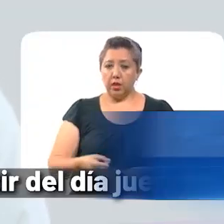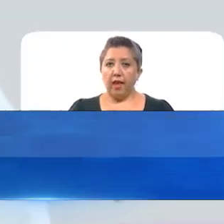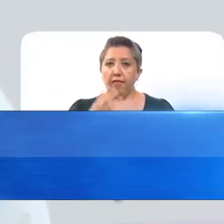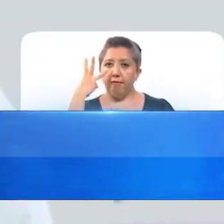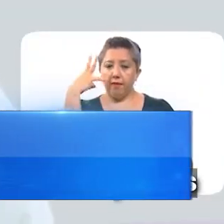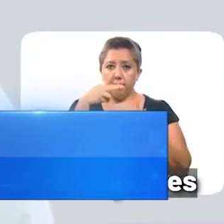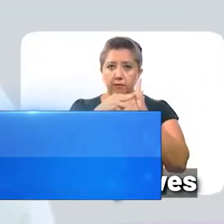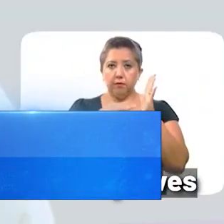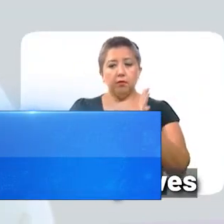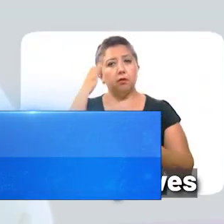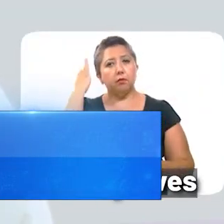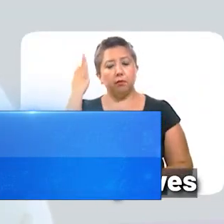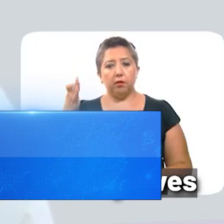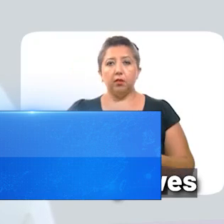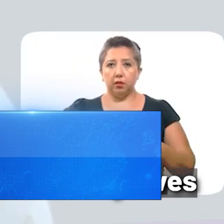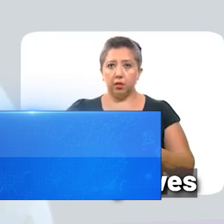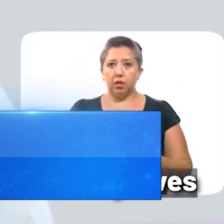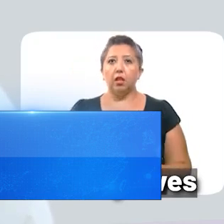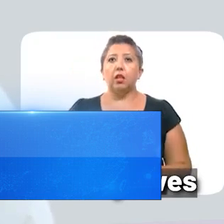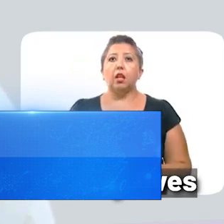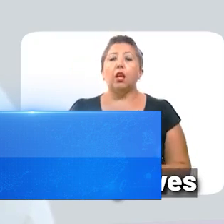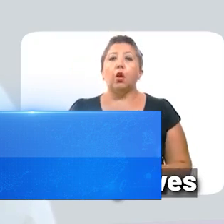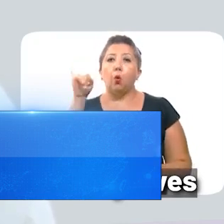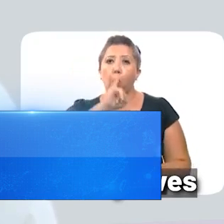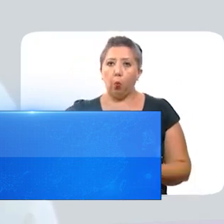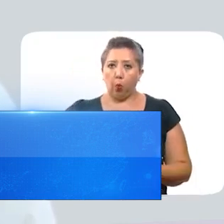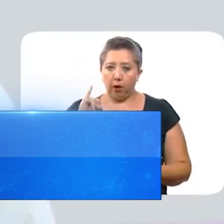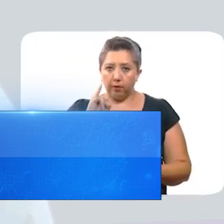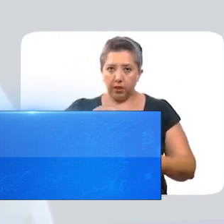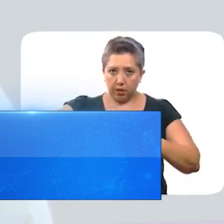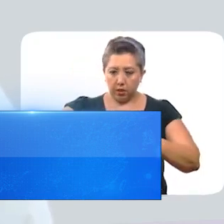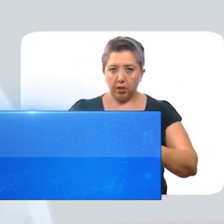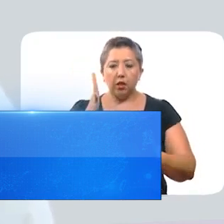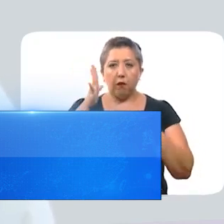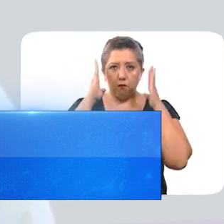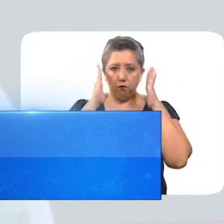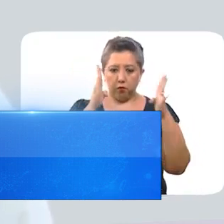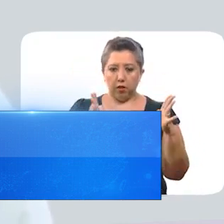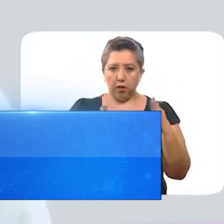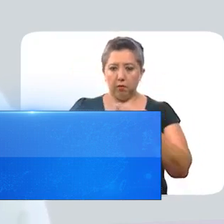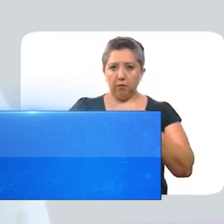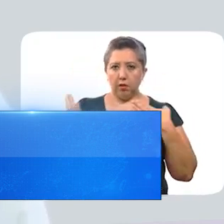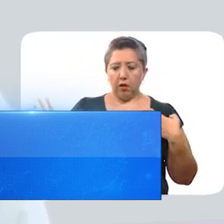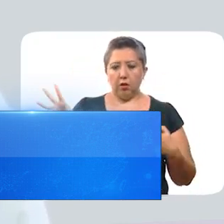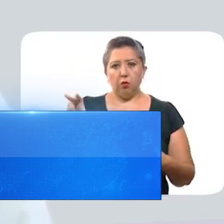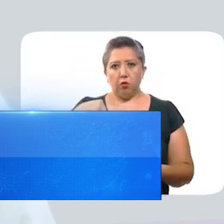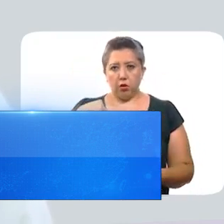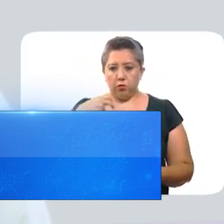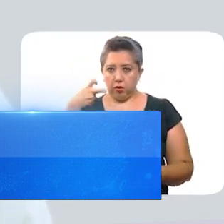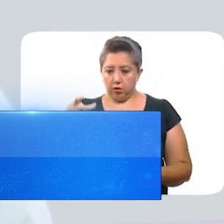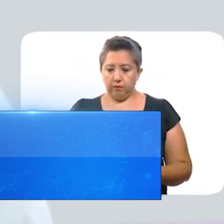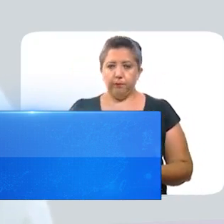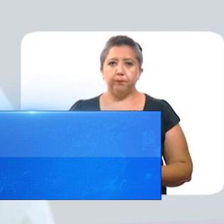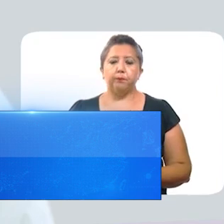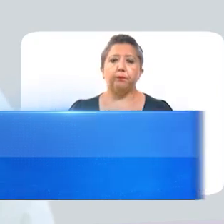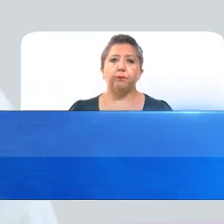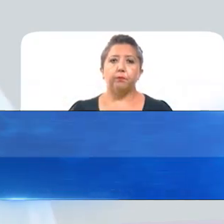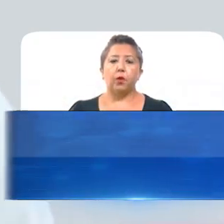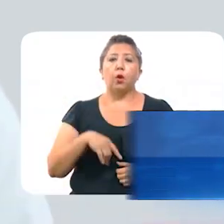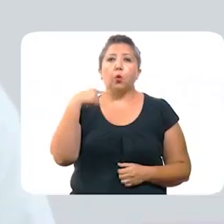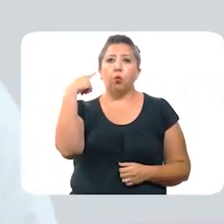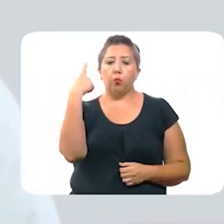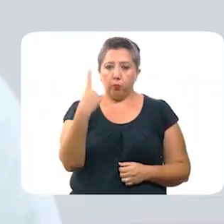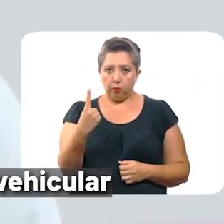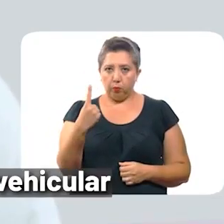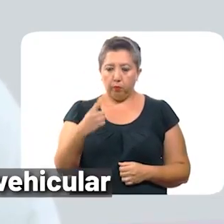tres medidas temporales que entrarán en vigor a partir del día jueves y que se enfocarán en evitar contagios en dicho ámbito.